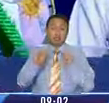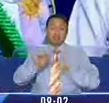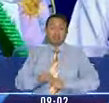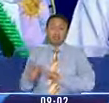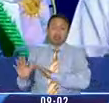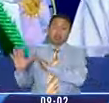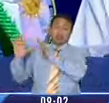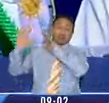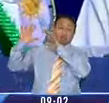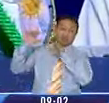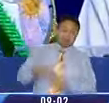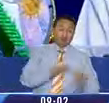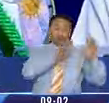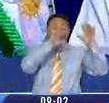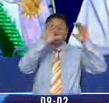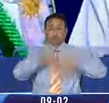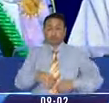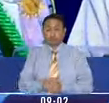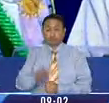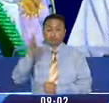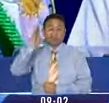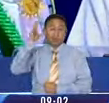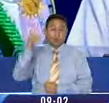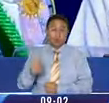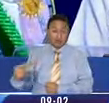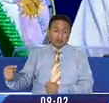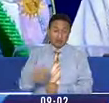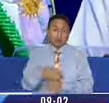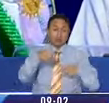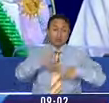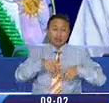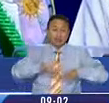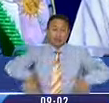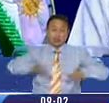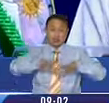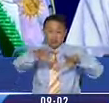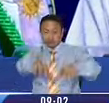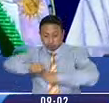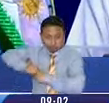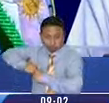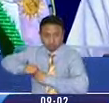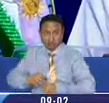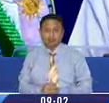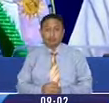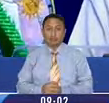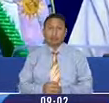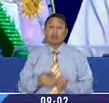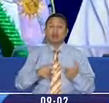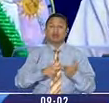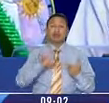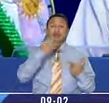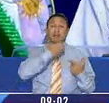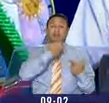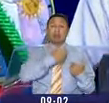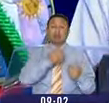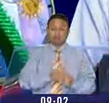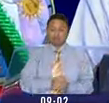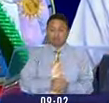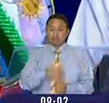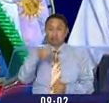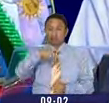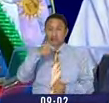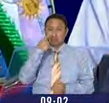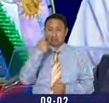tsunami, como en Azuay, intentos de una toma de un recinto electoral, mientras que en Tungurahua haremos